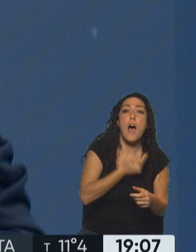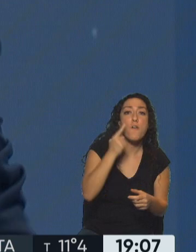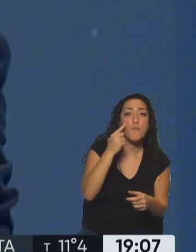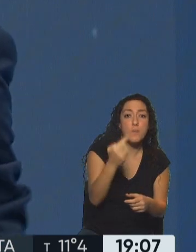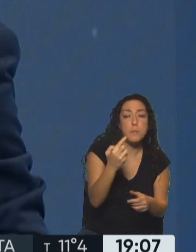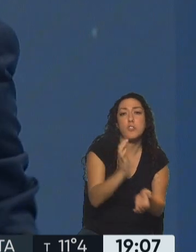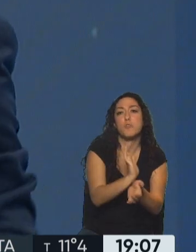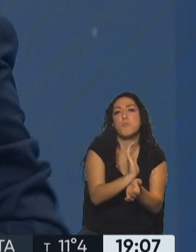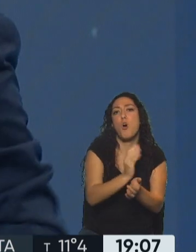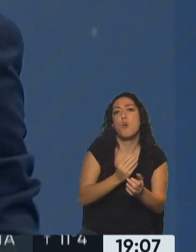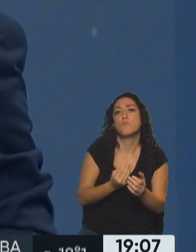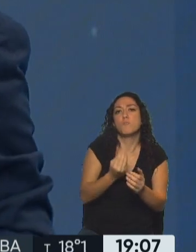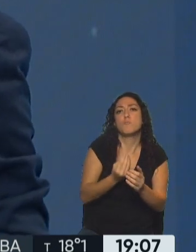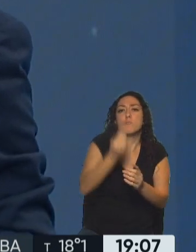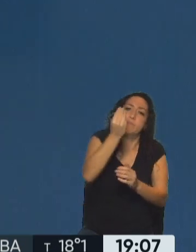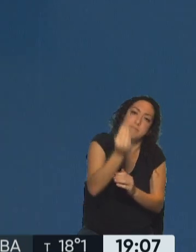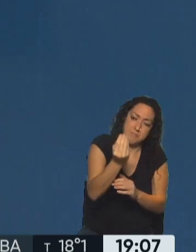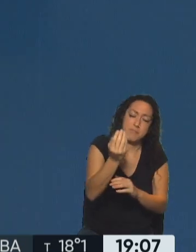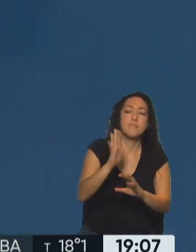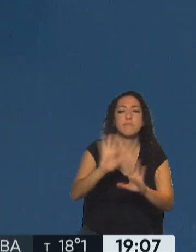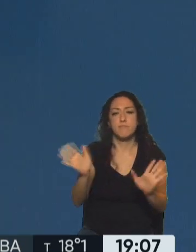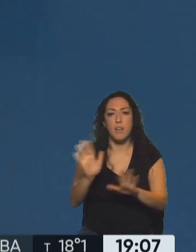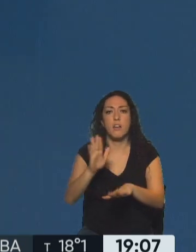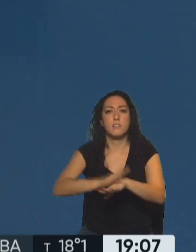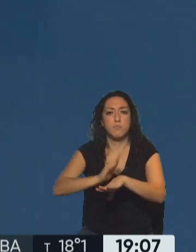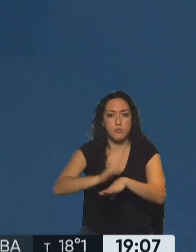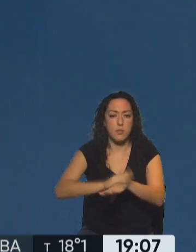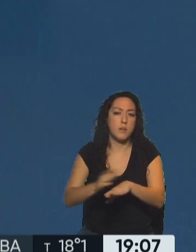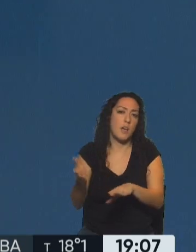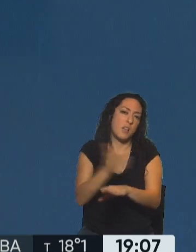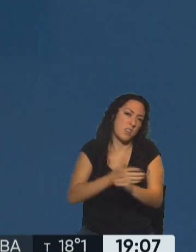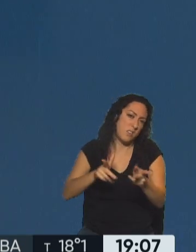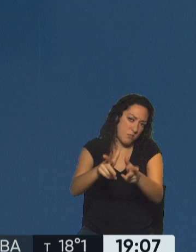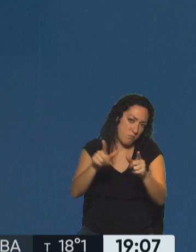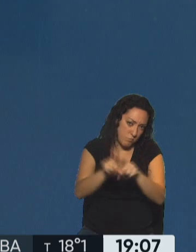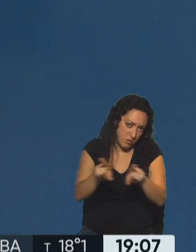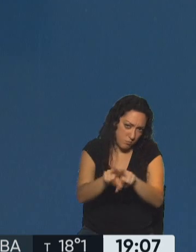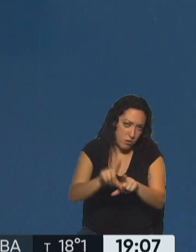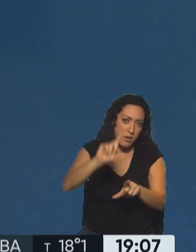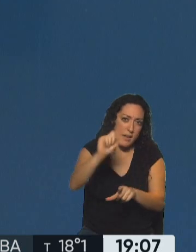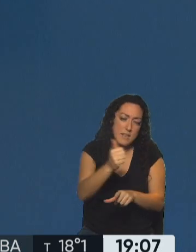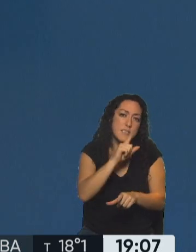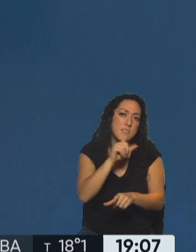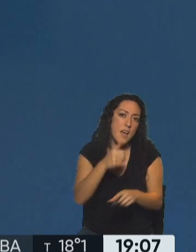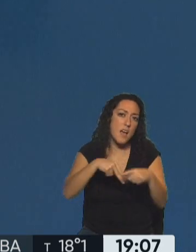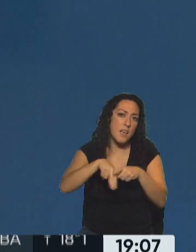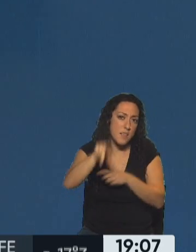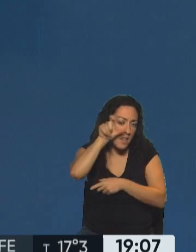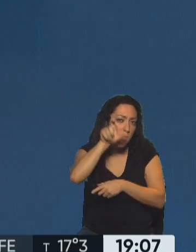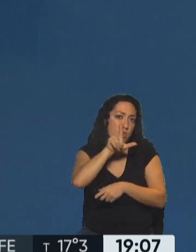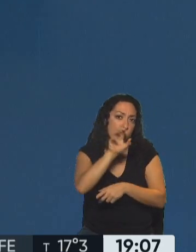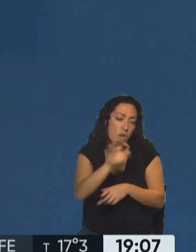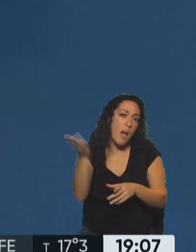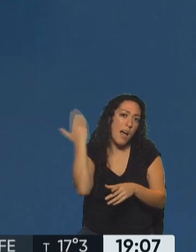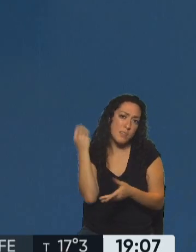cargo. Claro, se hace cargo ahora, Horacio, como lo veníamos pronosticando. Sí, Castañeto fue parte de la